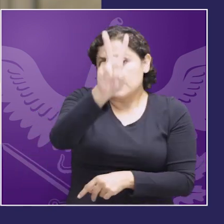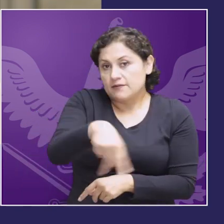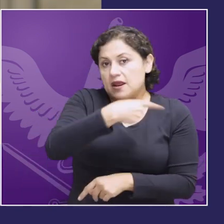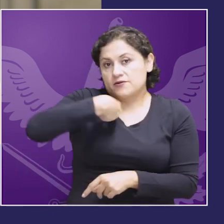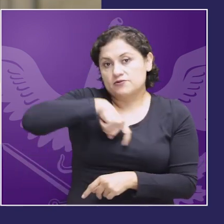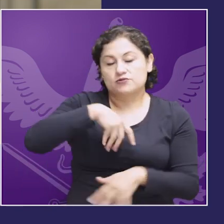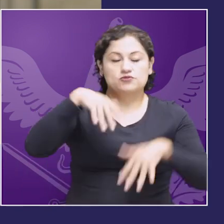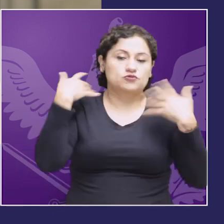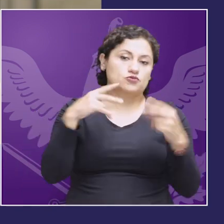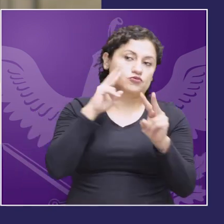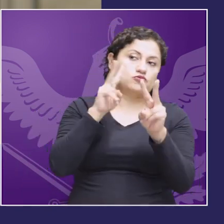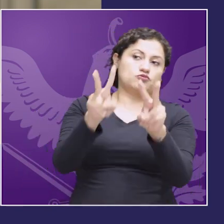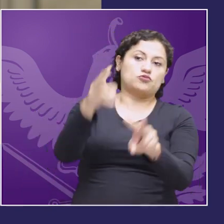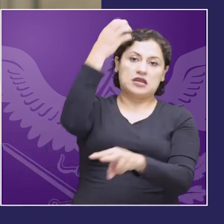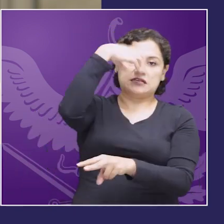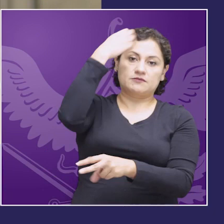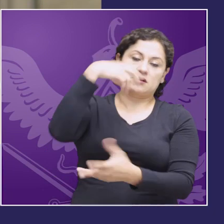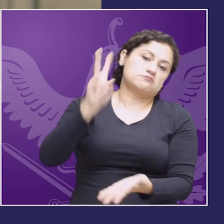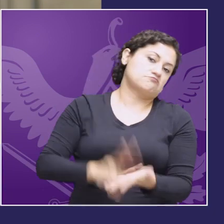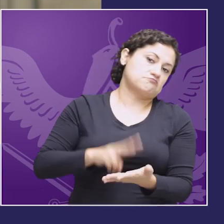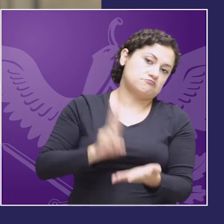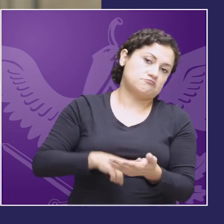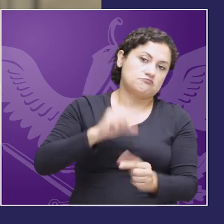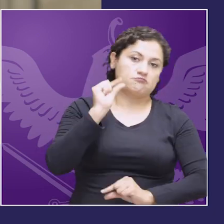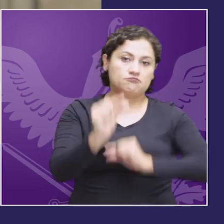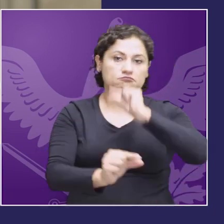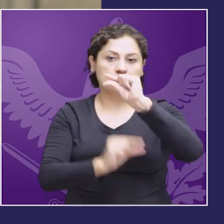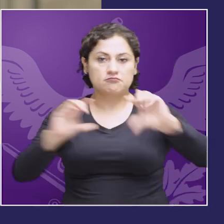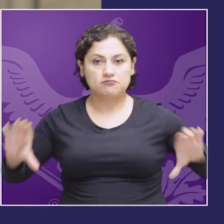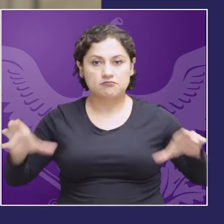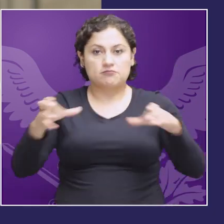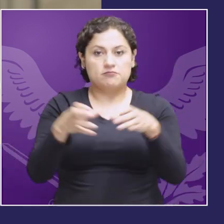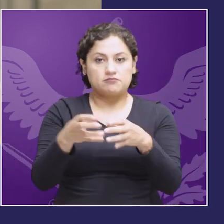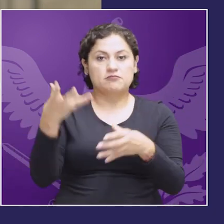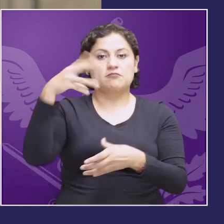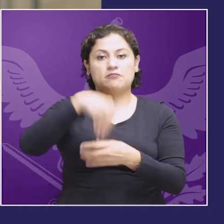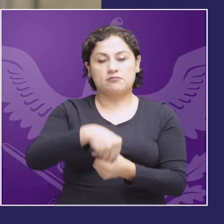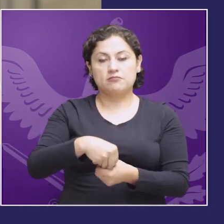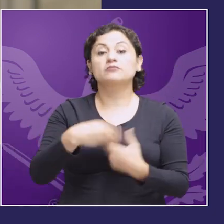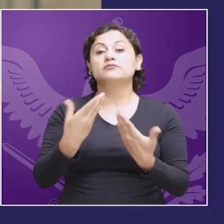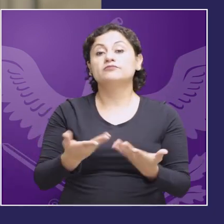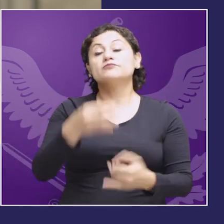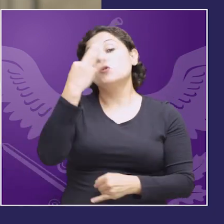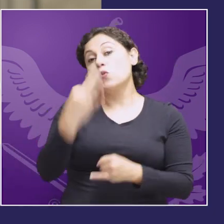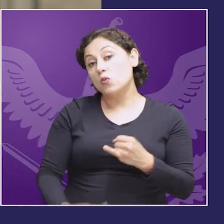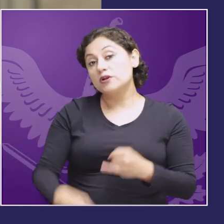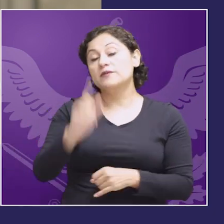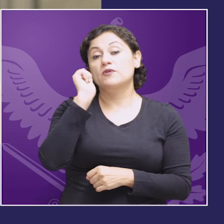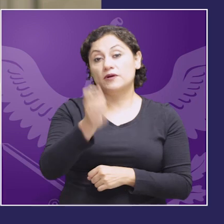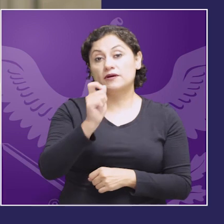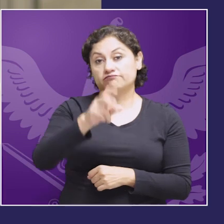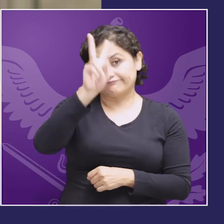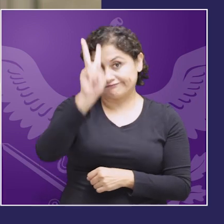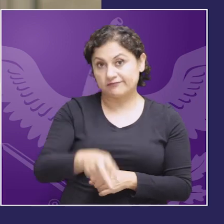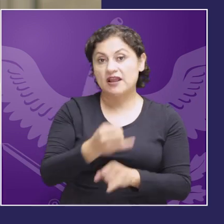en que efectivamente pensamos que se va creando una experiencia que es valiosa. Y para terminar,